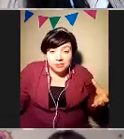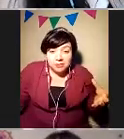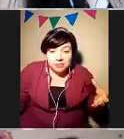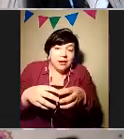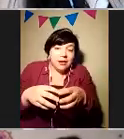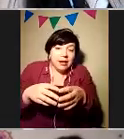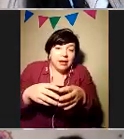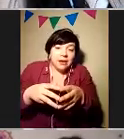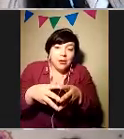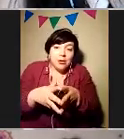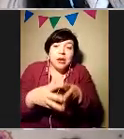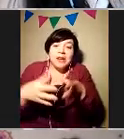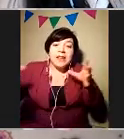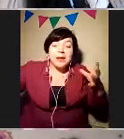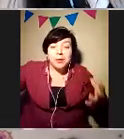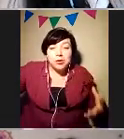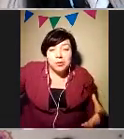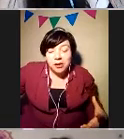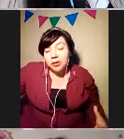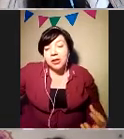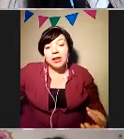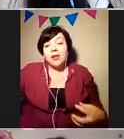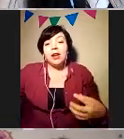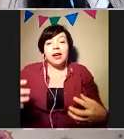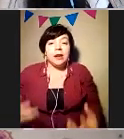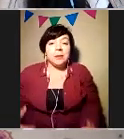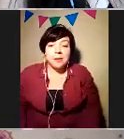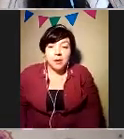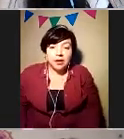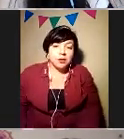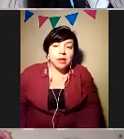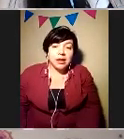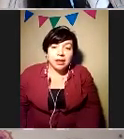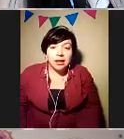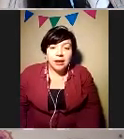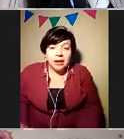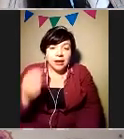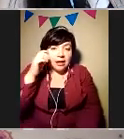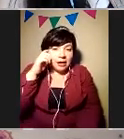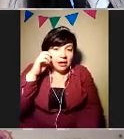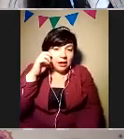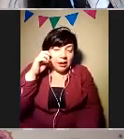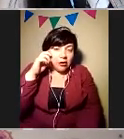pensar a largo plazo, las prendas con una vida mucho mayor que con las que la pensamos en la actualidad.